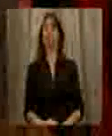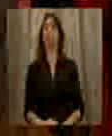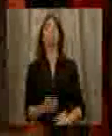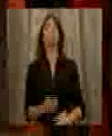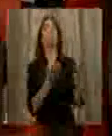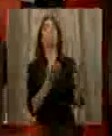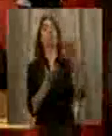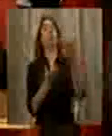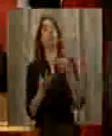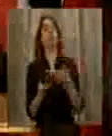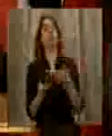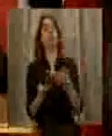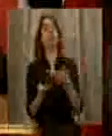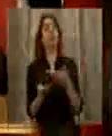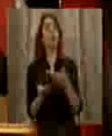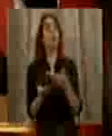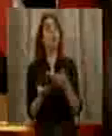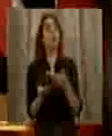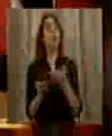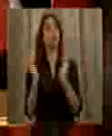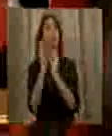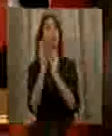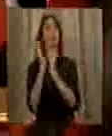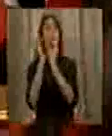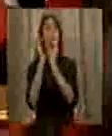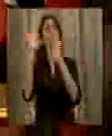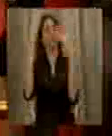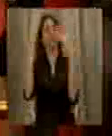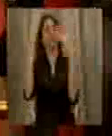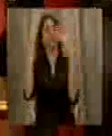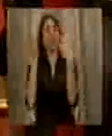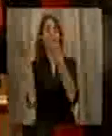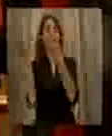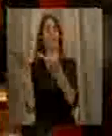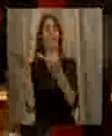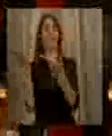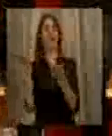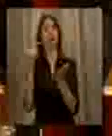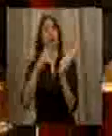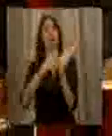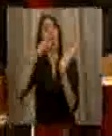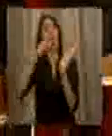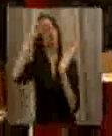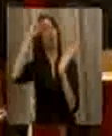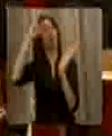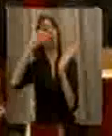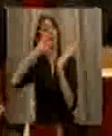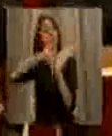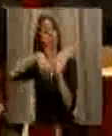Les invitamos a darles un gran aplauso por esta iniciativa.